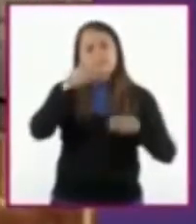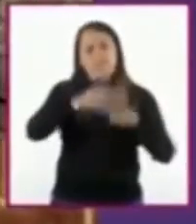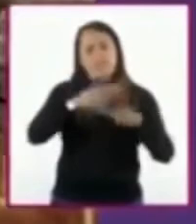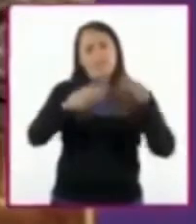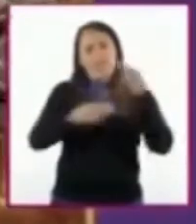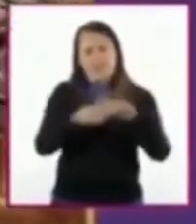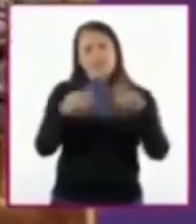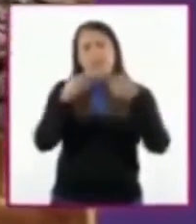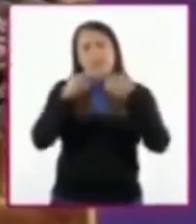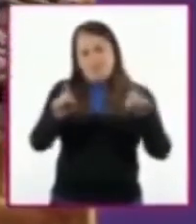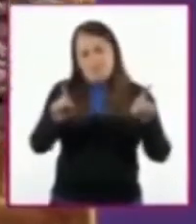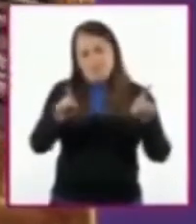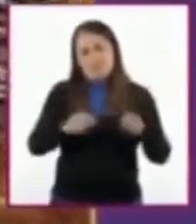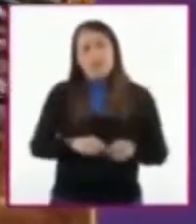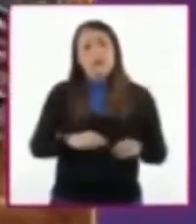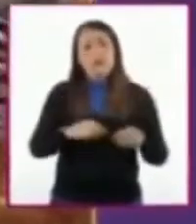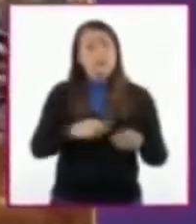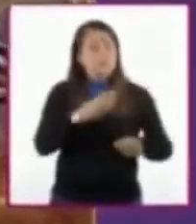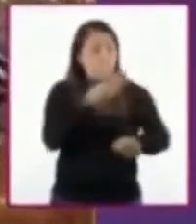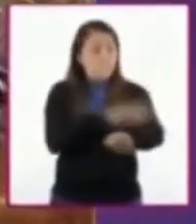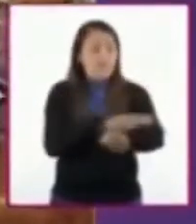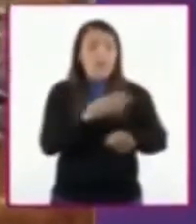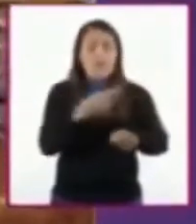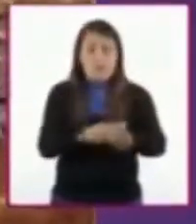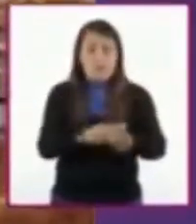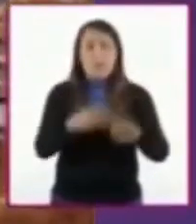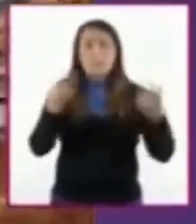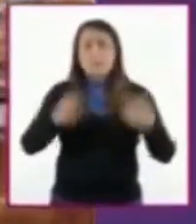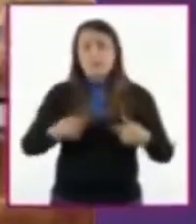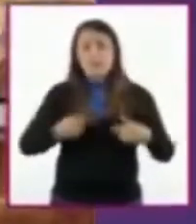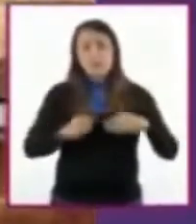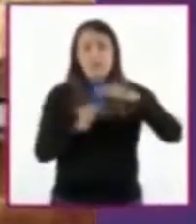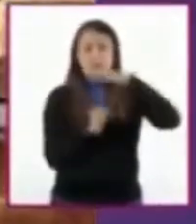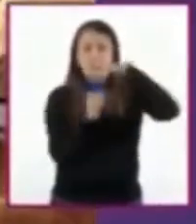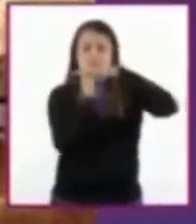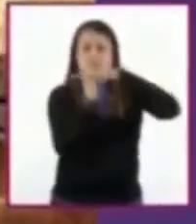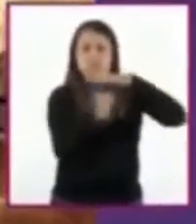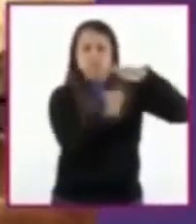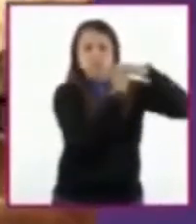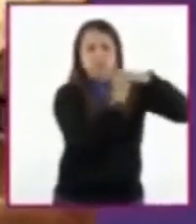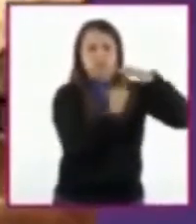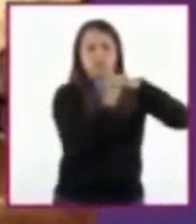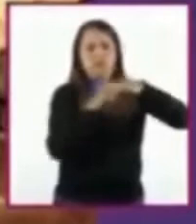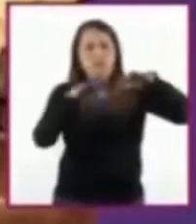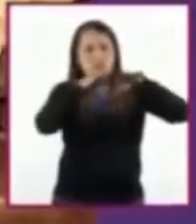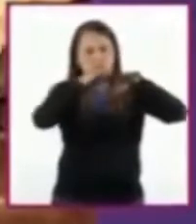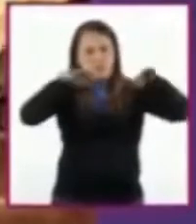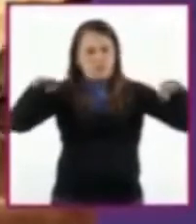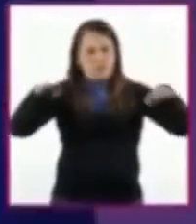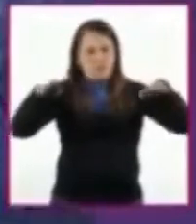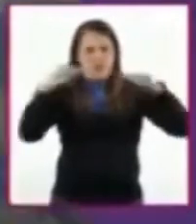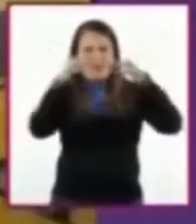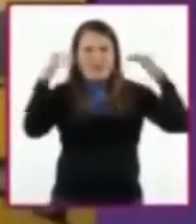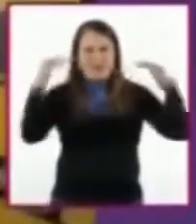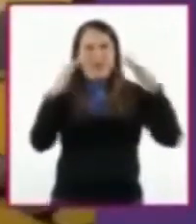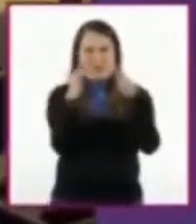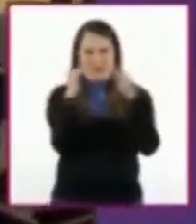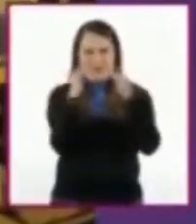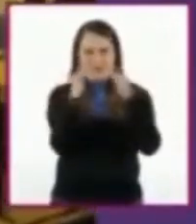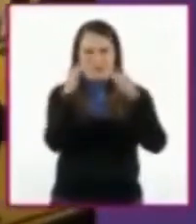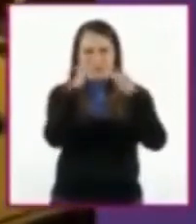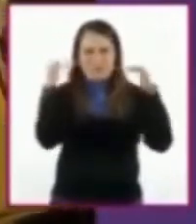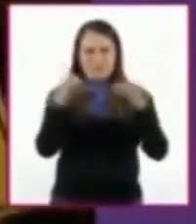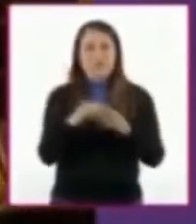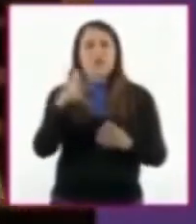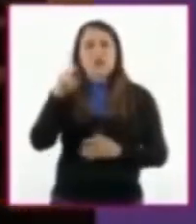distinto. Con la madera, los albañiles forman la cimbra y en ella cuelan la losa del techo. Utilizan los